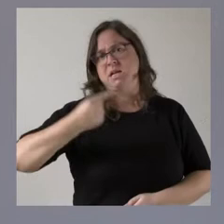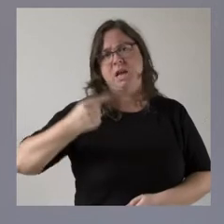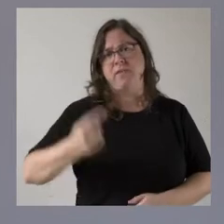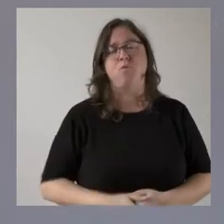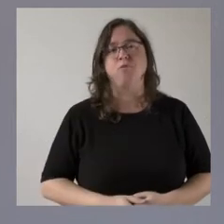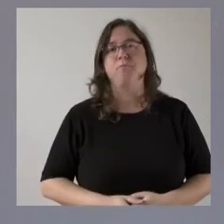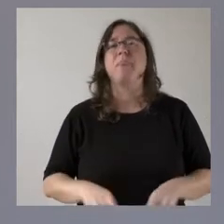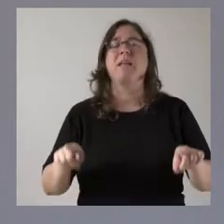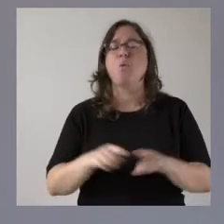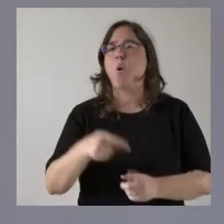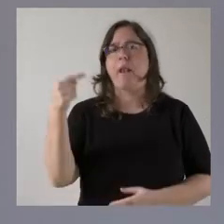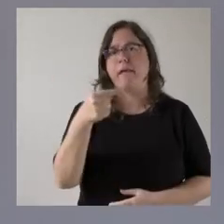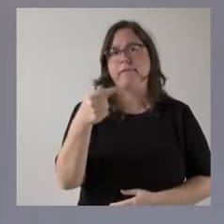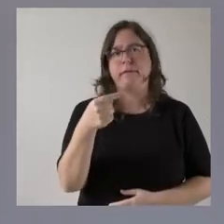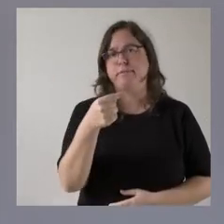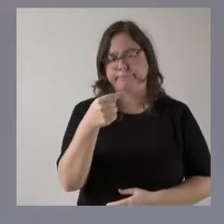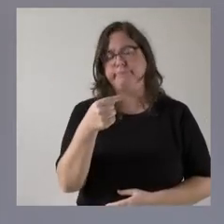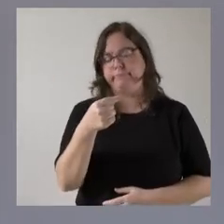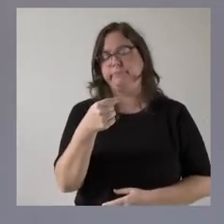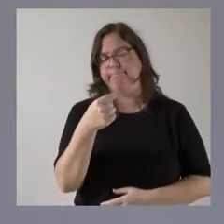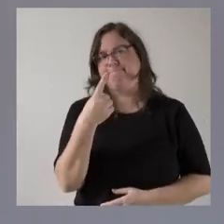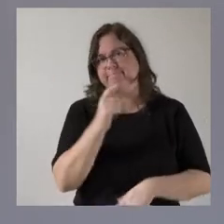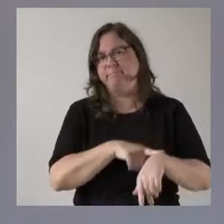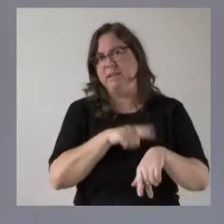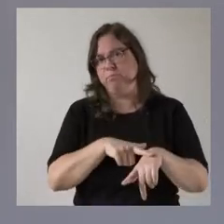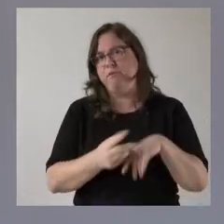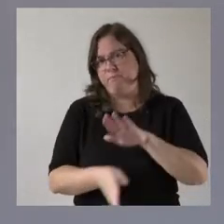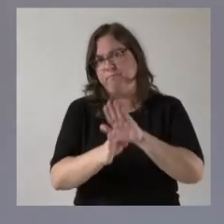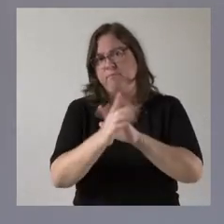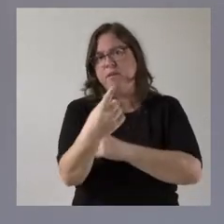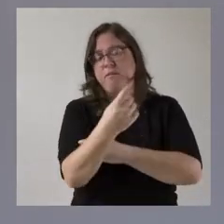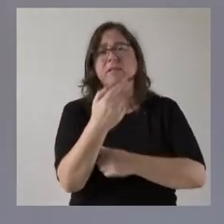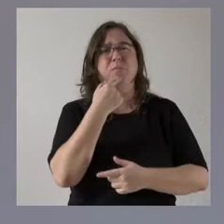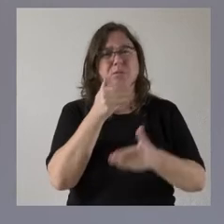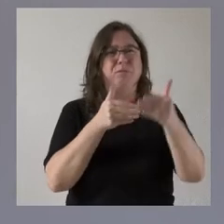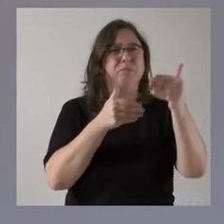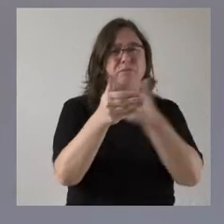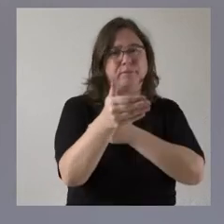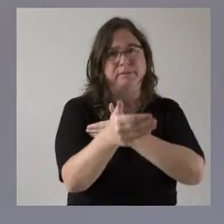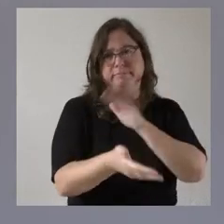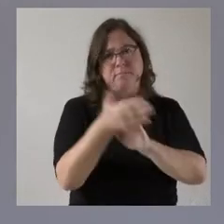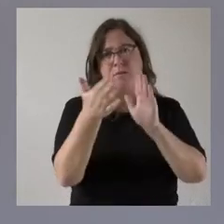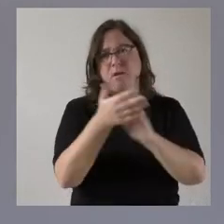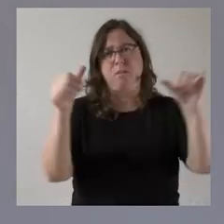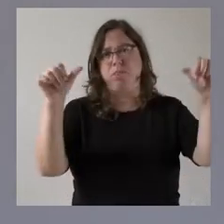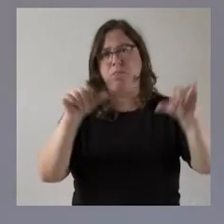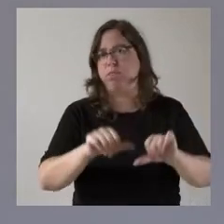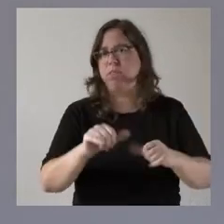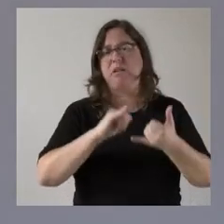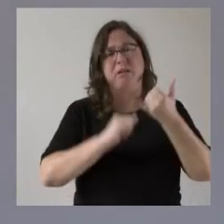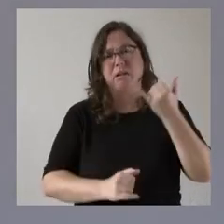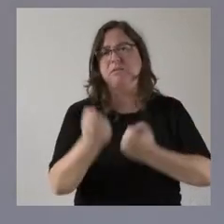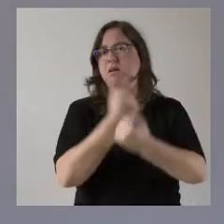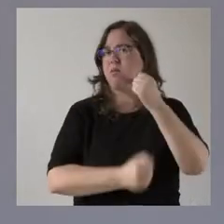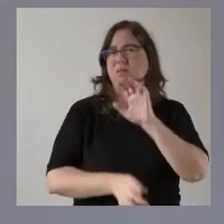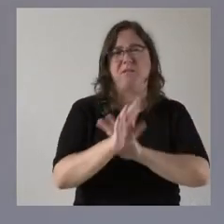una sombra que por desgracia nos va a acompañar durante un tiempo porque las expectativas sigue siendo deterioro de la actividad económica y